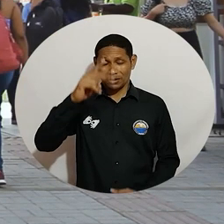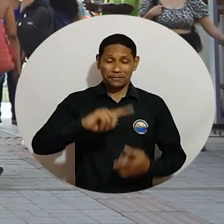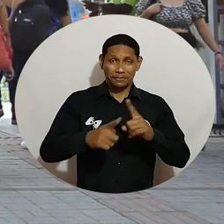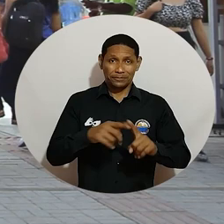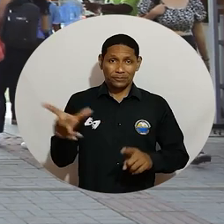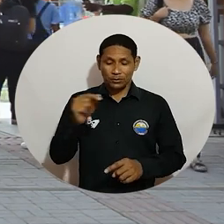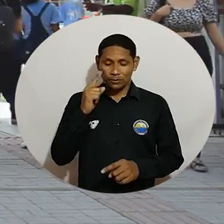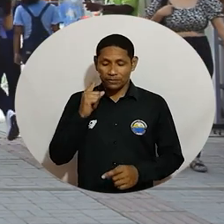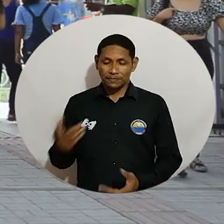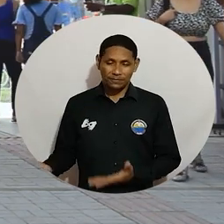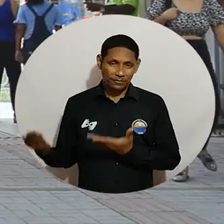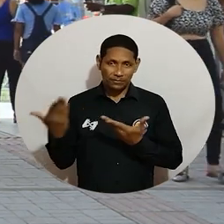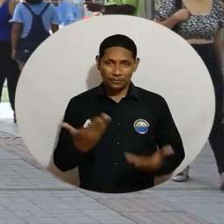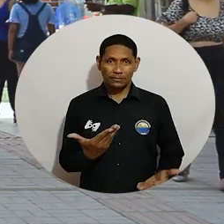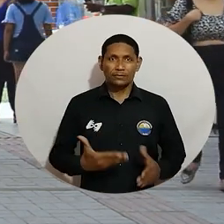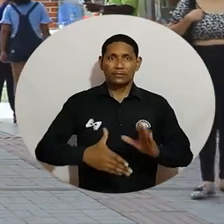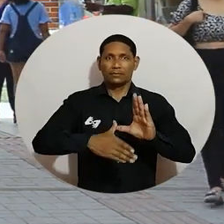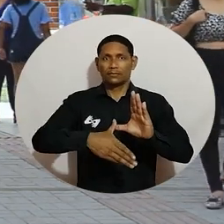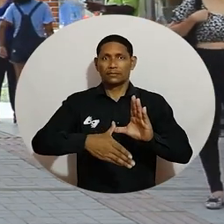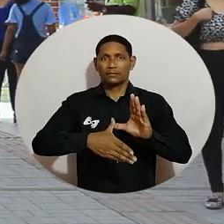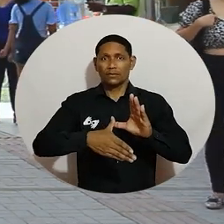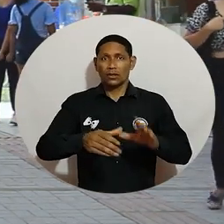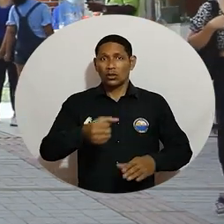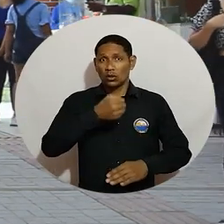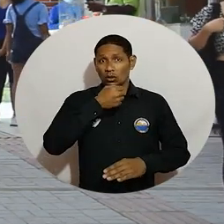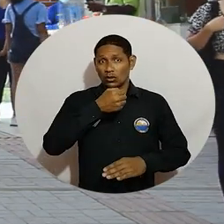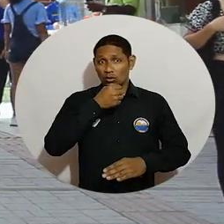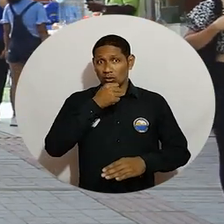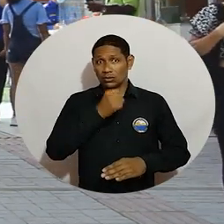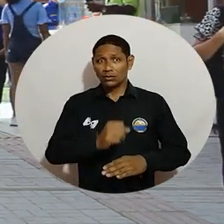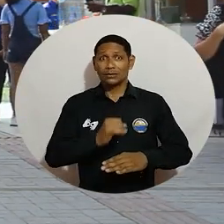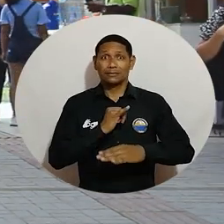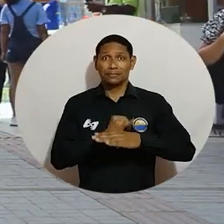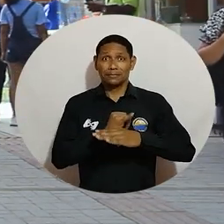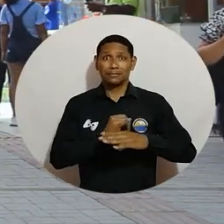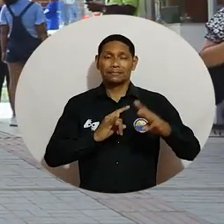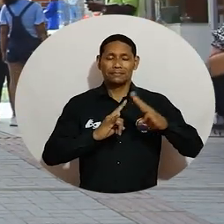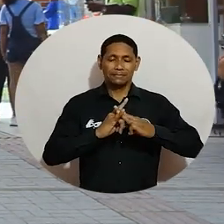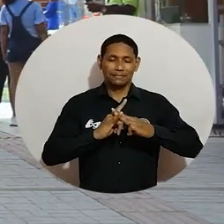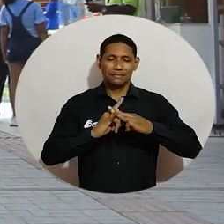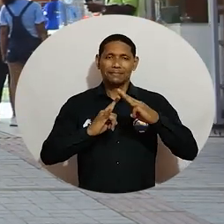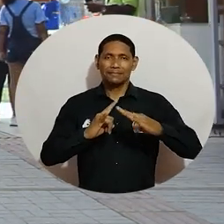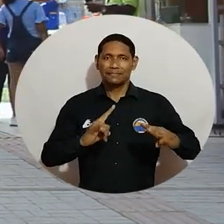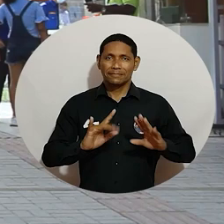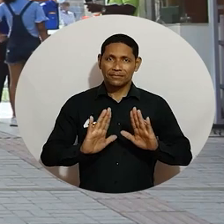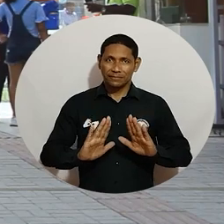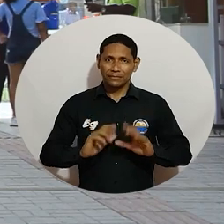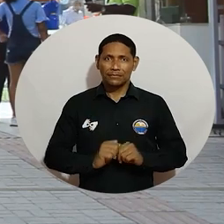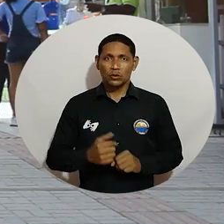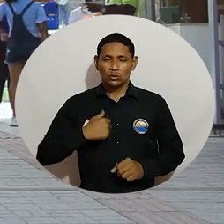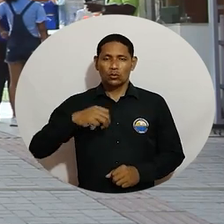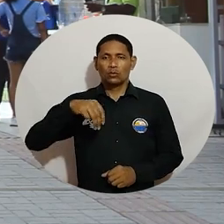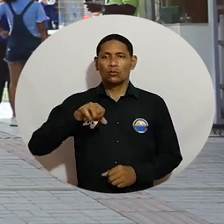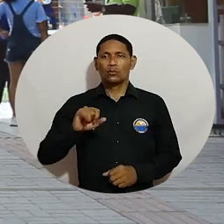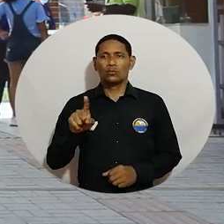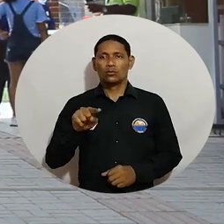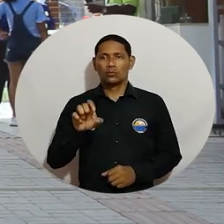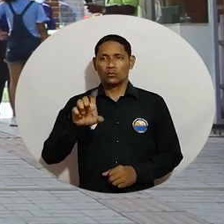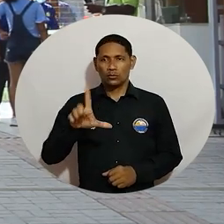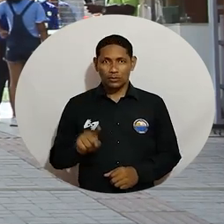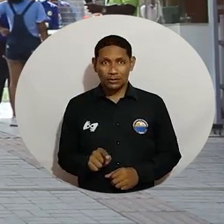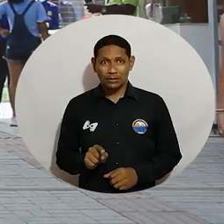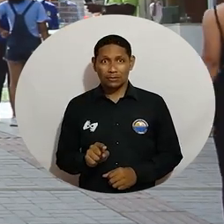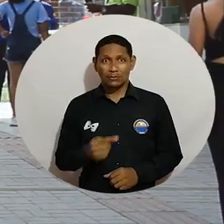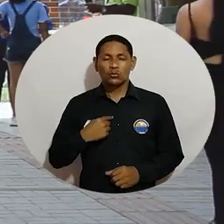¿Qué tal, amigos? Sean todos bienvenidos a El Campus TV, programa institucional de la Universidad del Magdalena. Yo soy Moisés